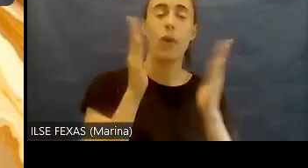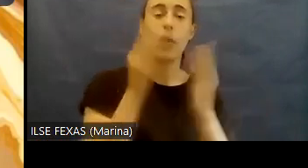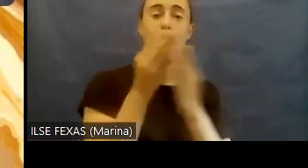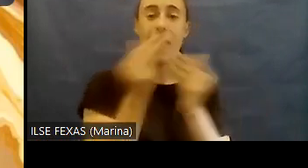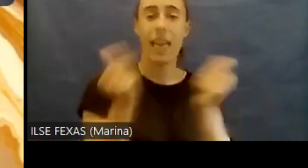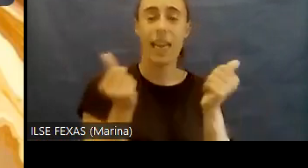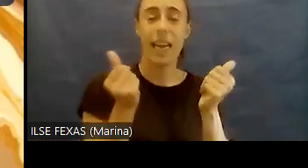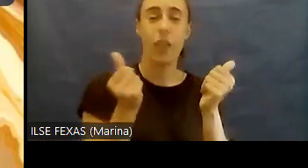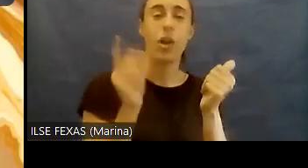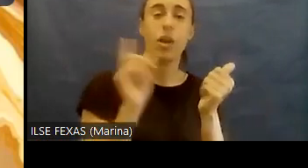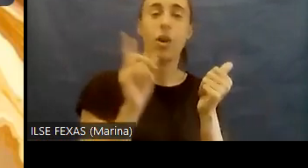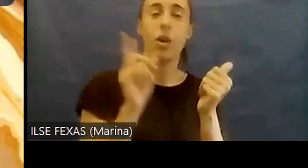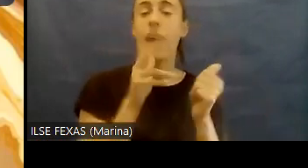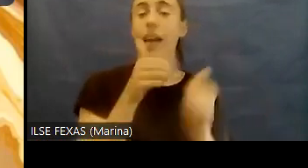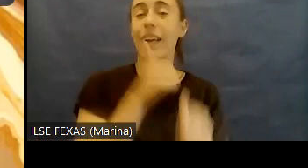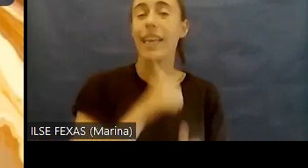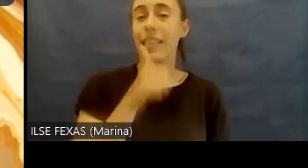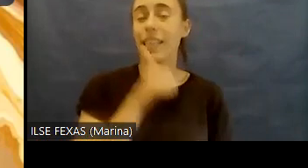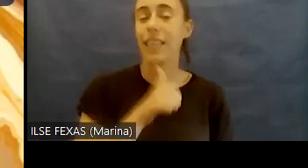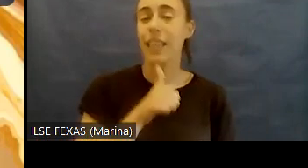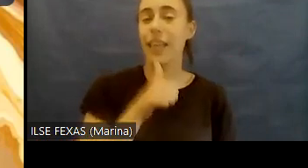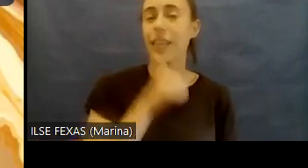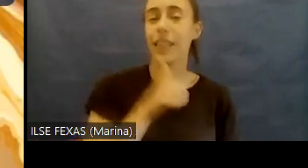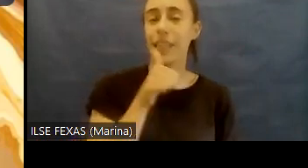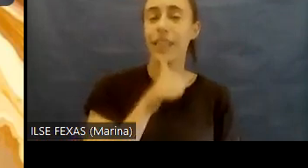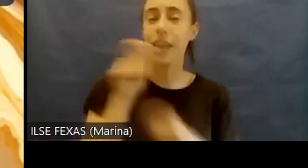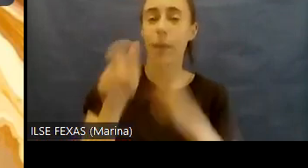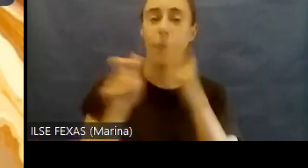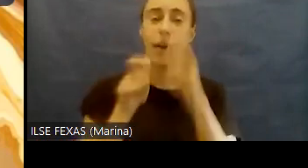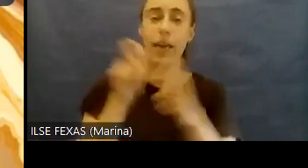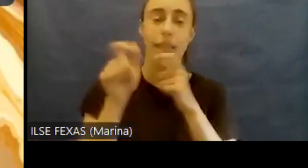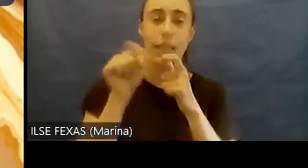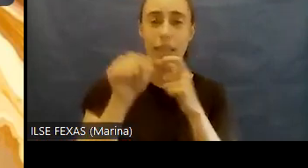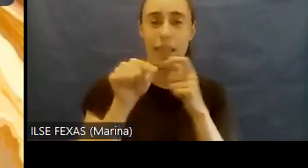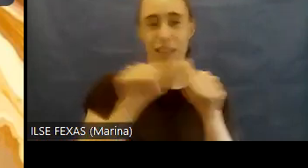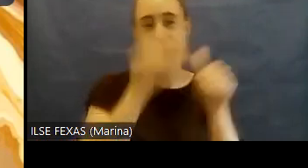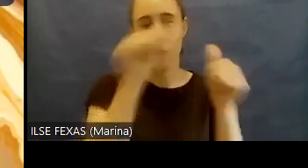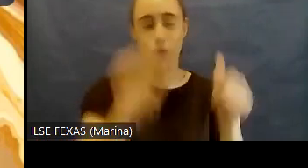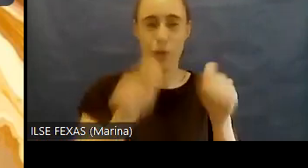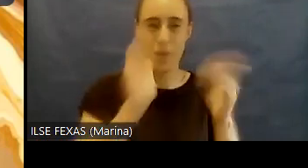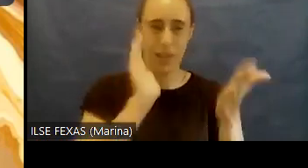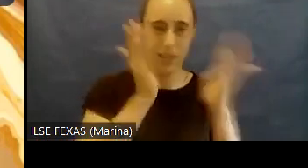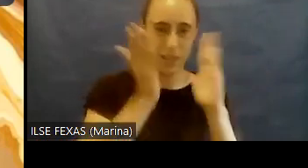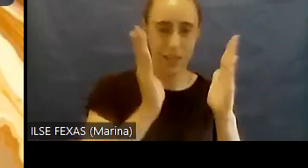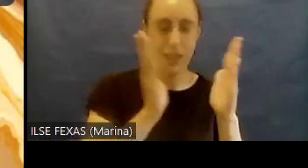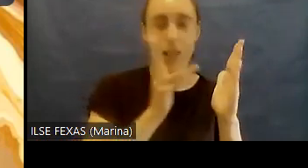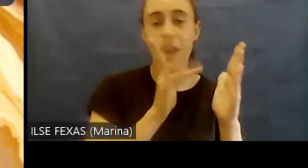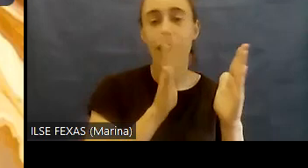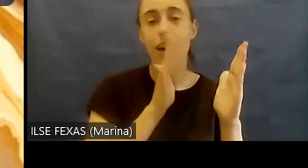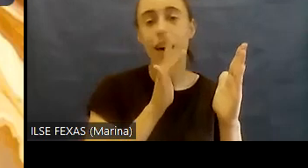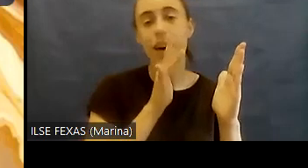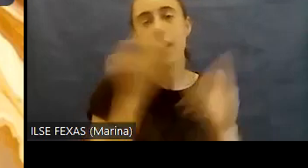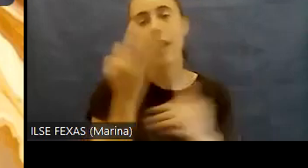aparecido una resistencia brutal del Helicobacter pylori a esta pauta y ya nos hemos tenido que ir a